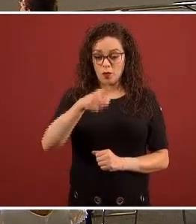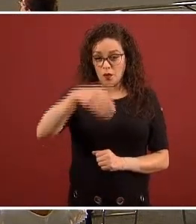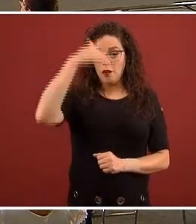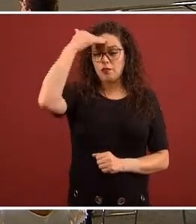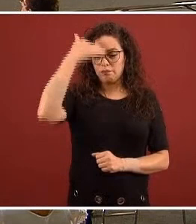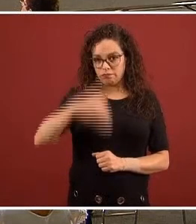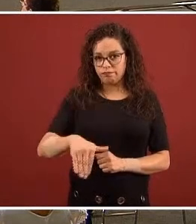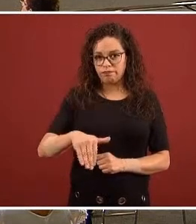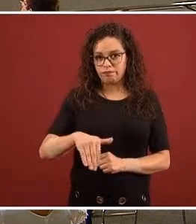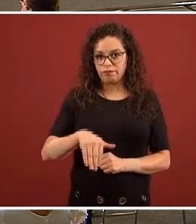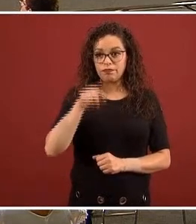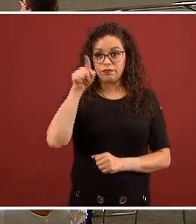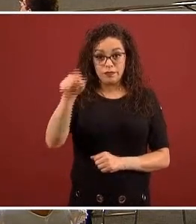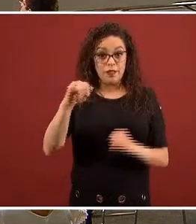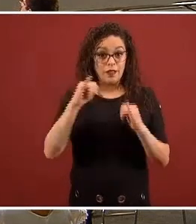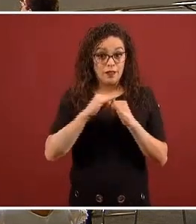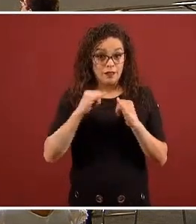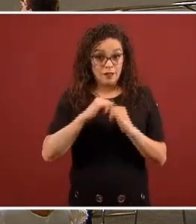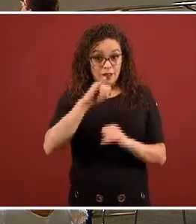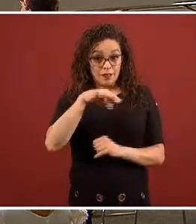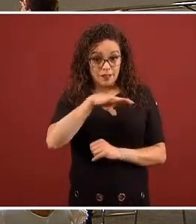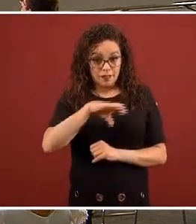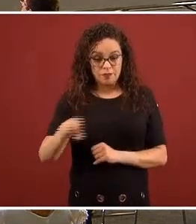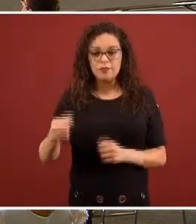tenido siempre en el instituto